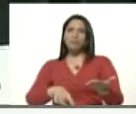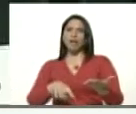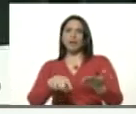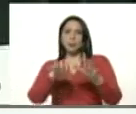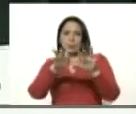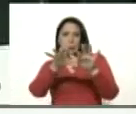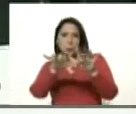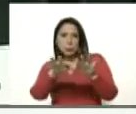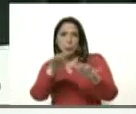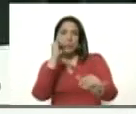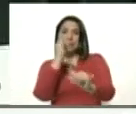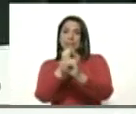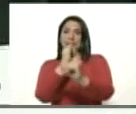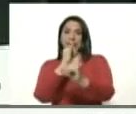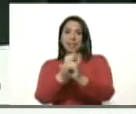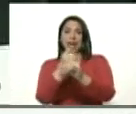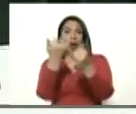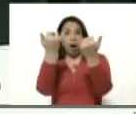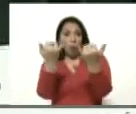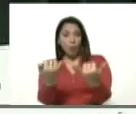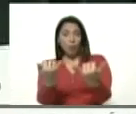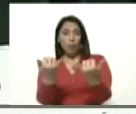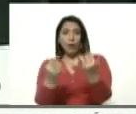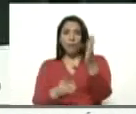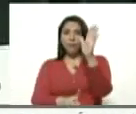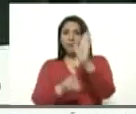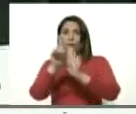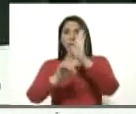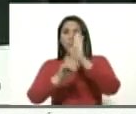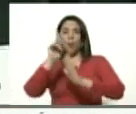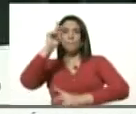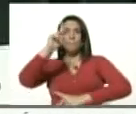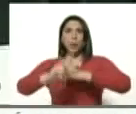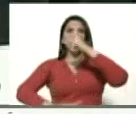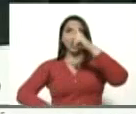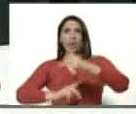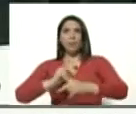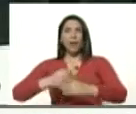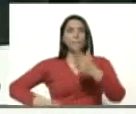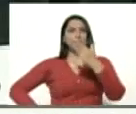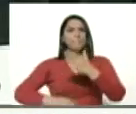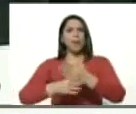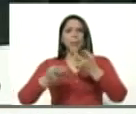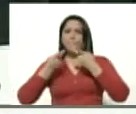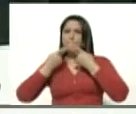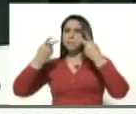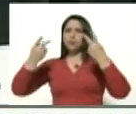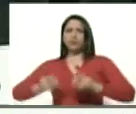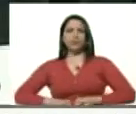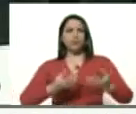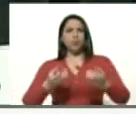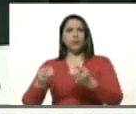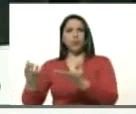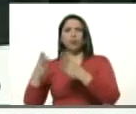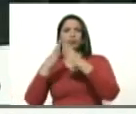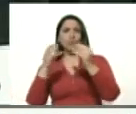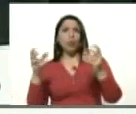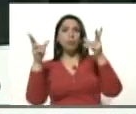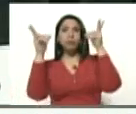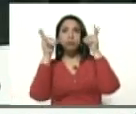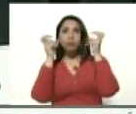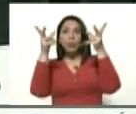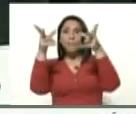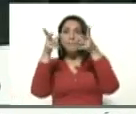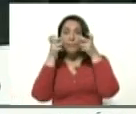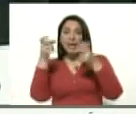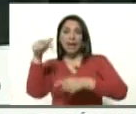digital. Y ahora, en pleno desarrollo del programa, vamos a sacarla. En regalo a todos ustedes que nos escuchan y nos ven en